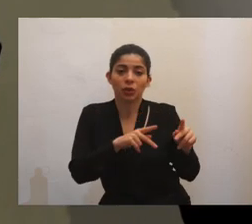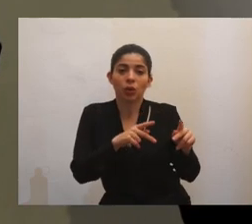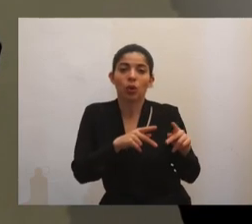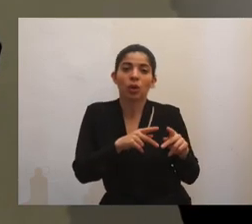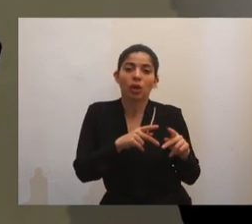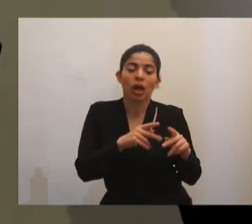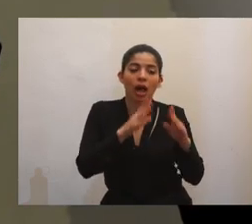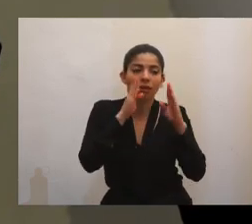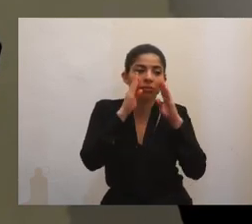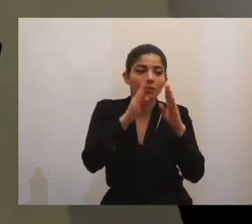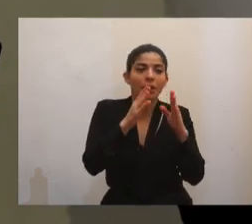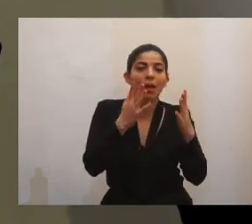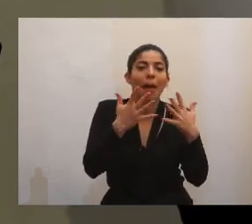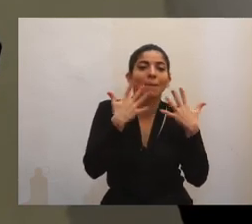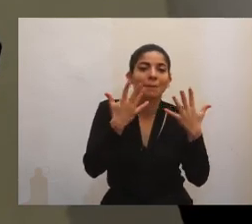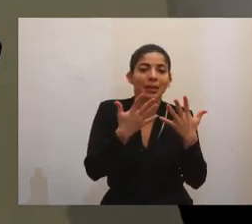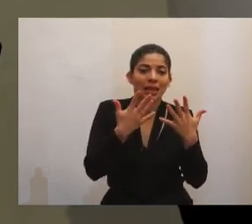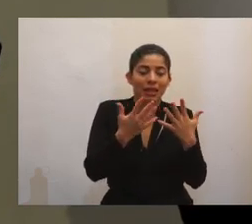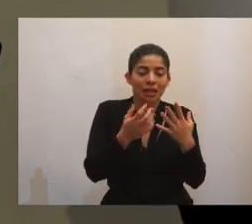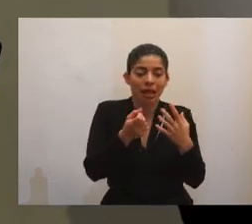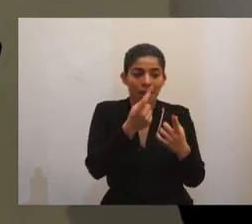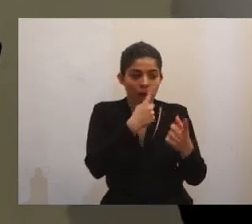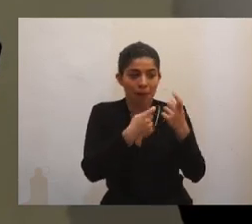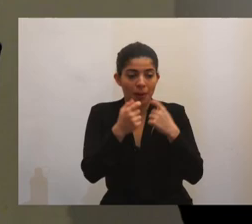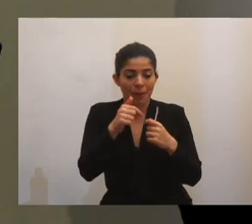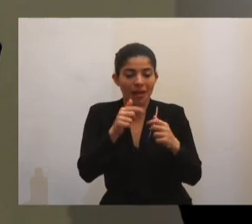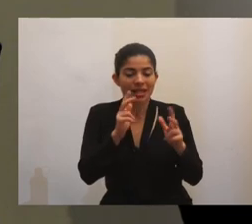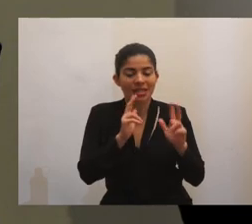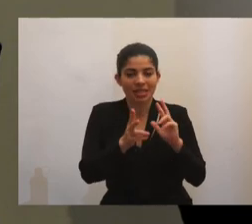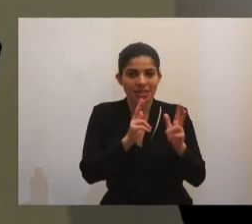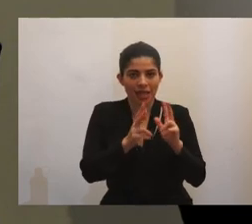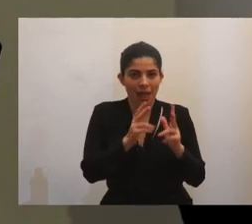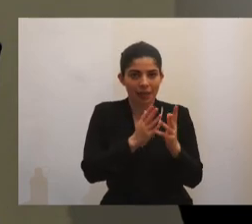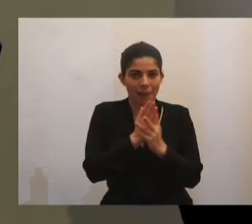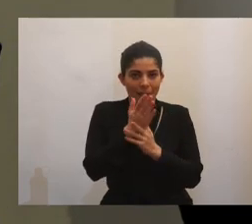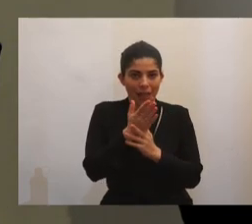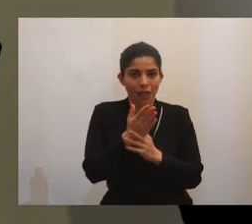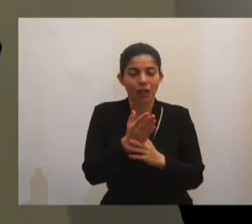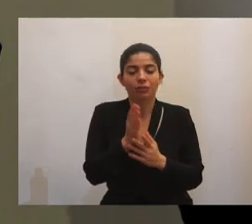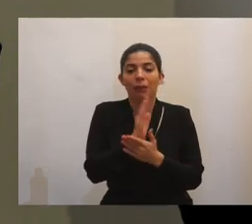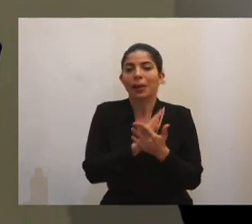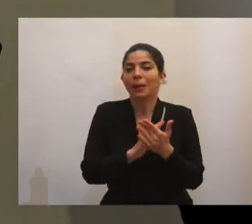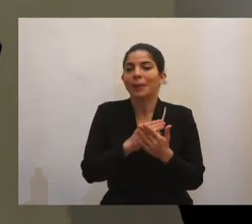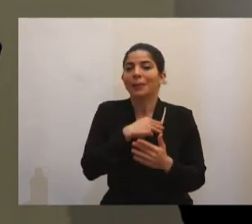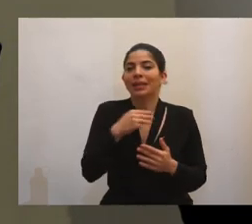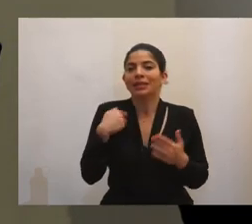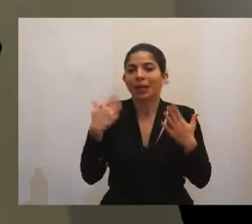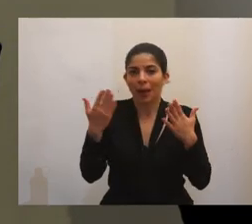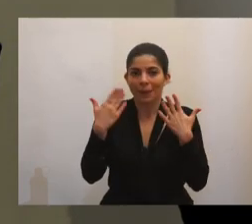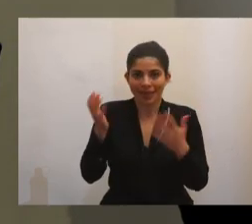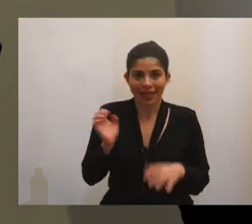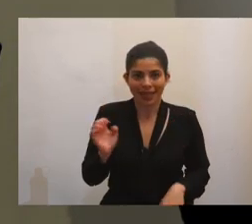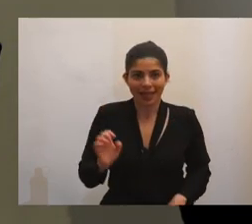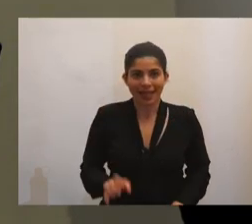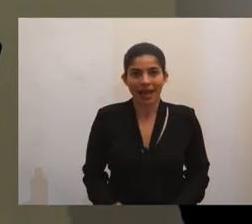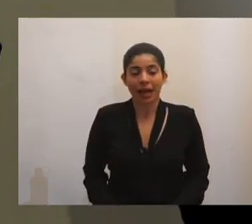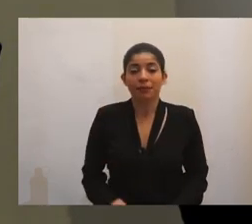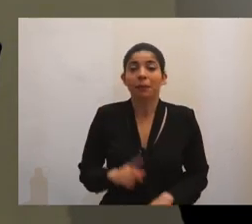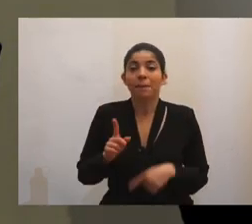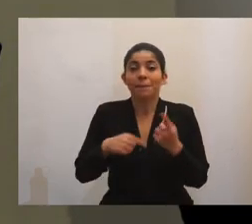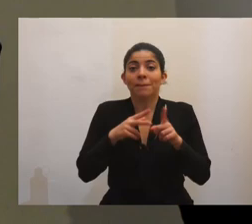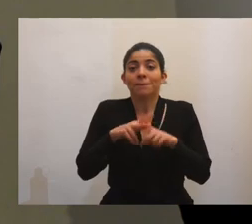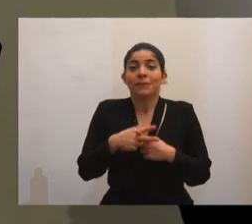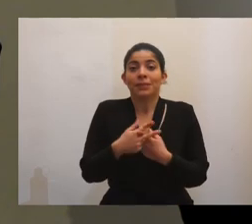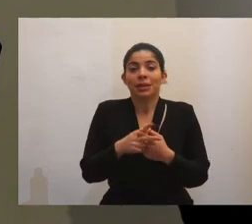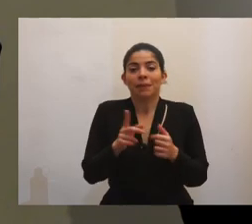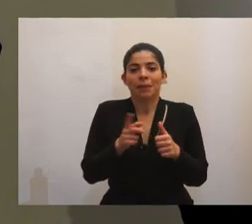fuente de medio ambiente, que han llegado al chat de medios del Ministerio de Ambiente y Energía. Vamos a iniciar